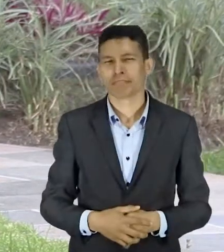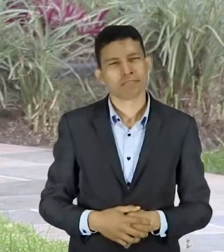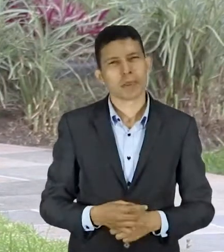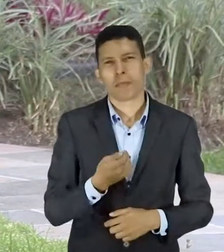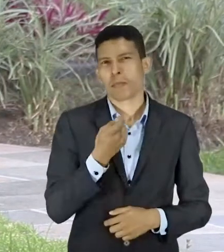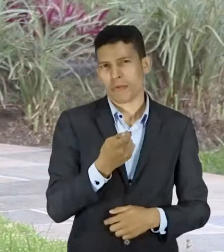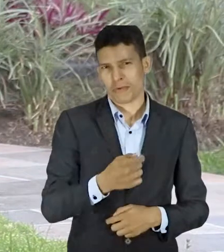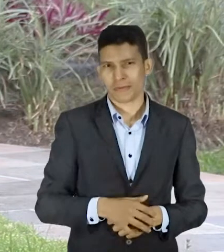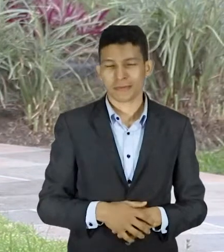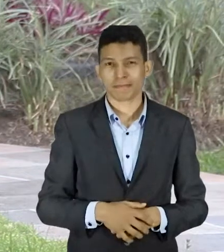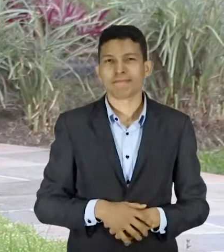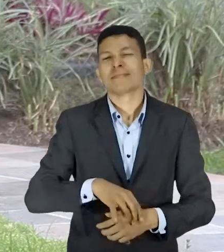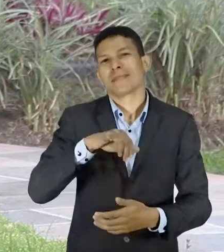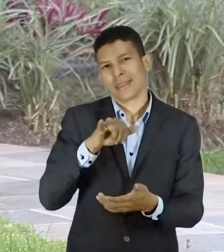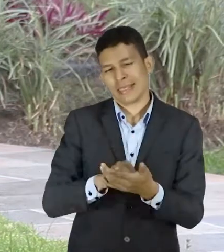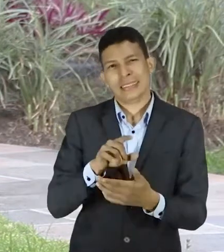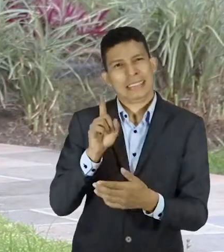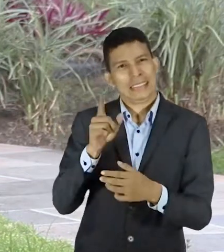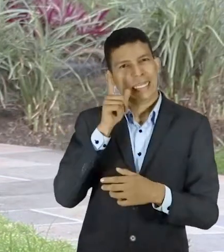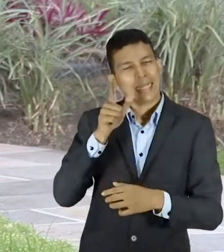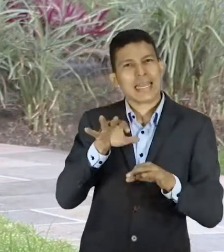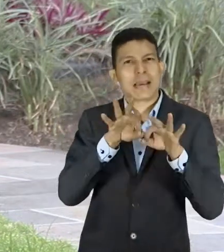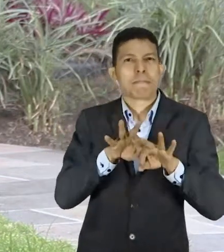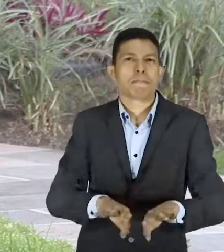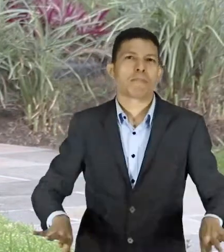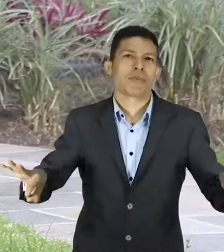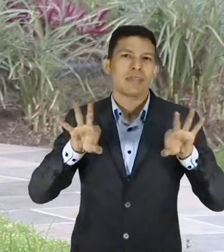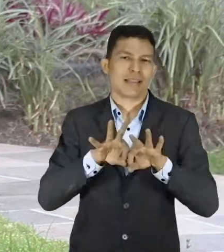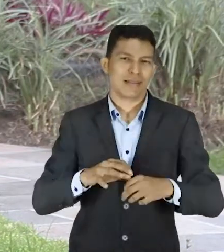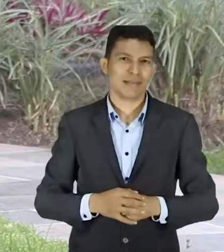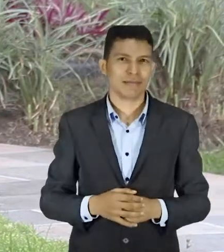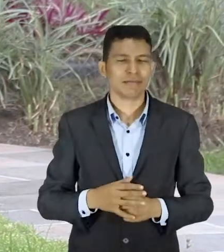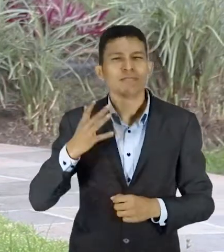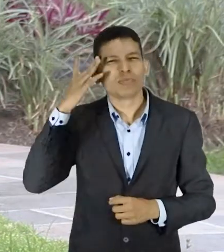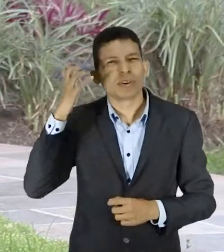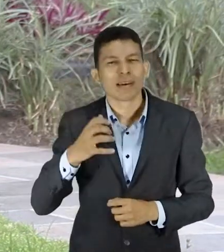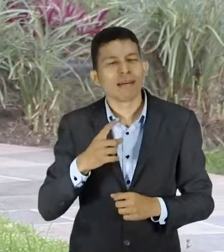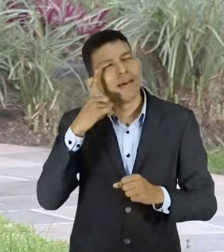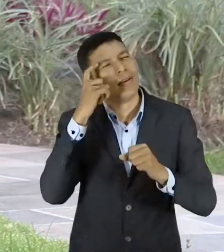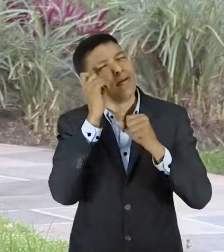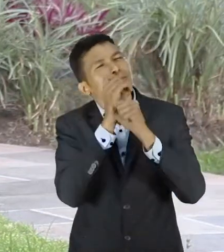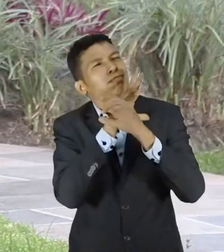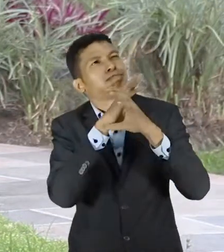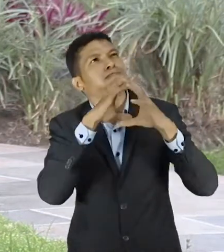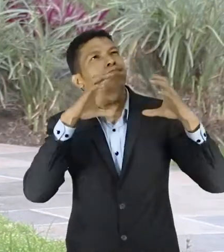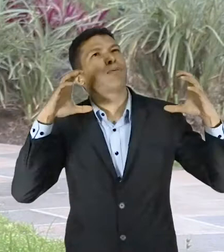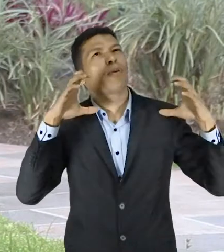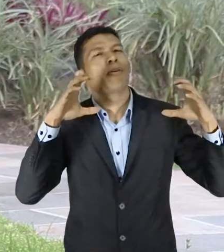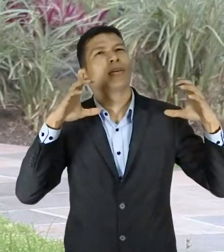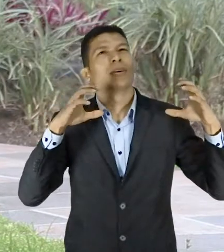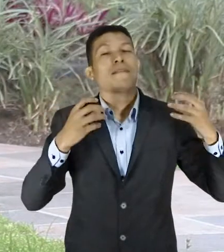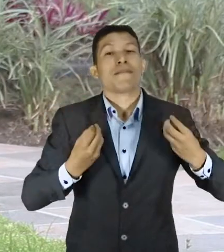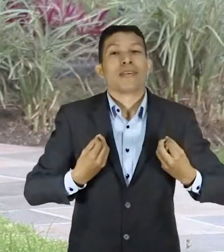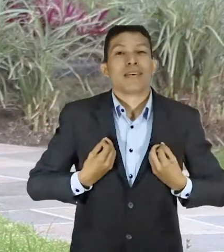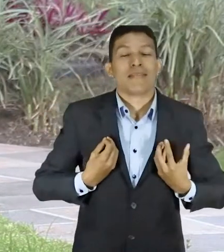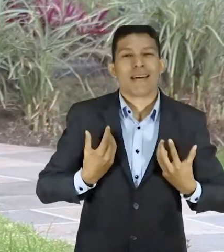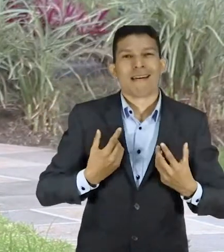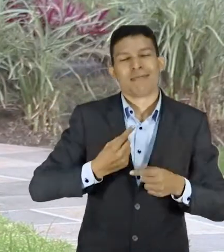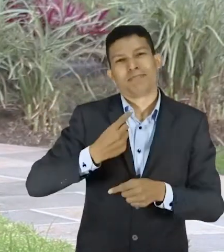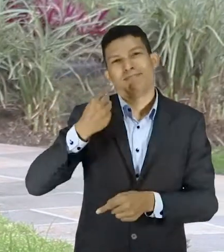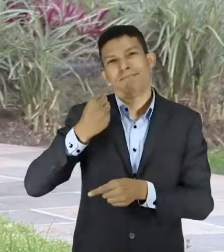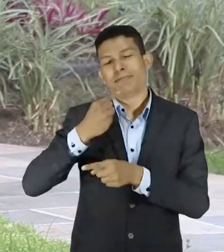viaje fue importantísimo para mí porque fue un sueño hecho